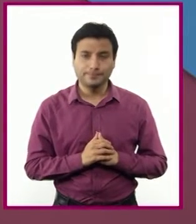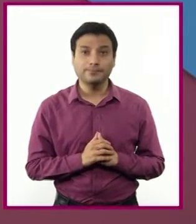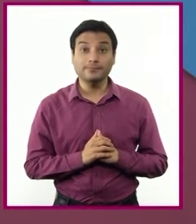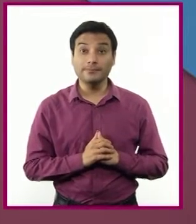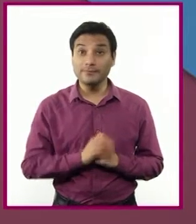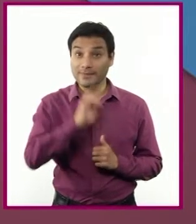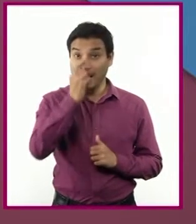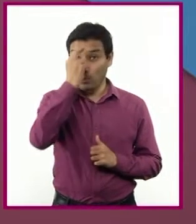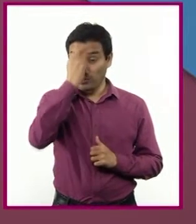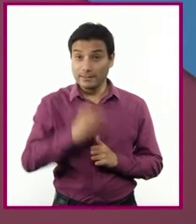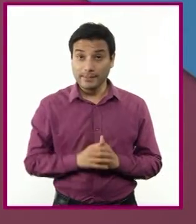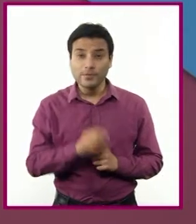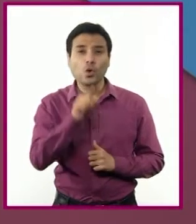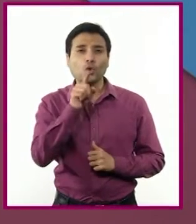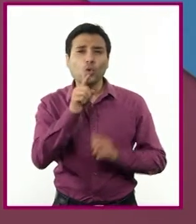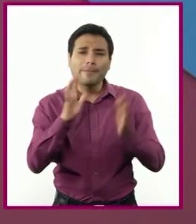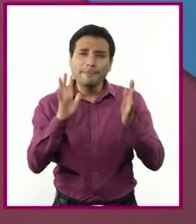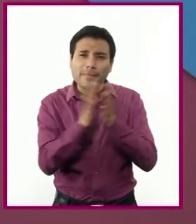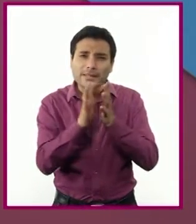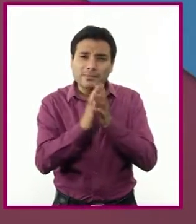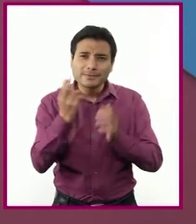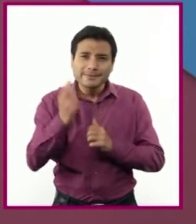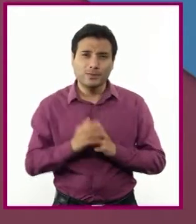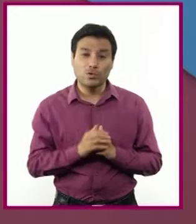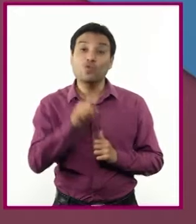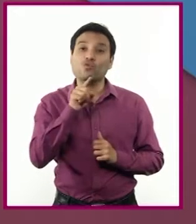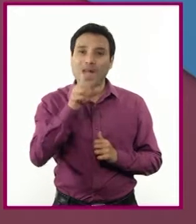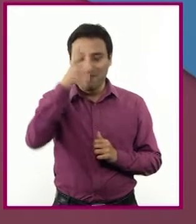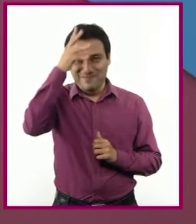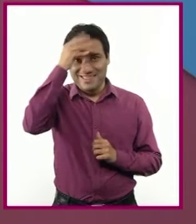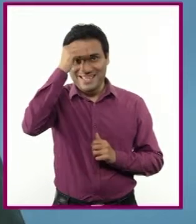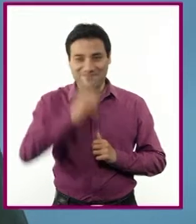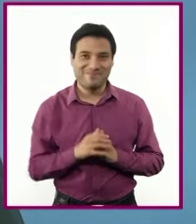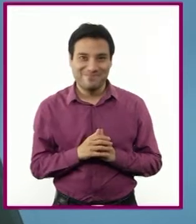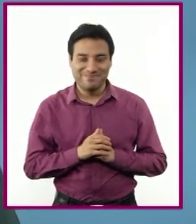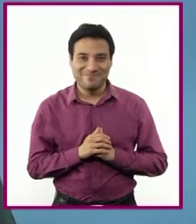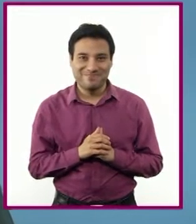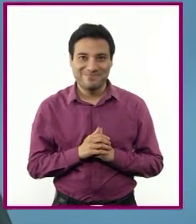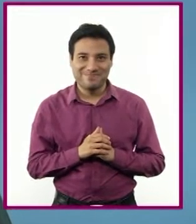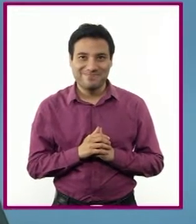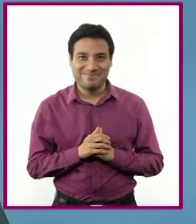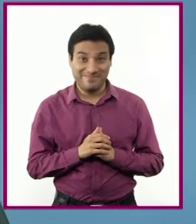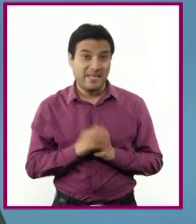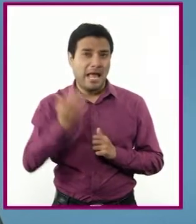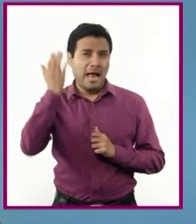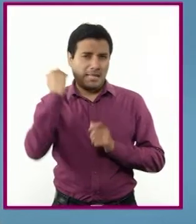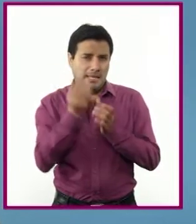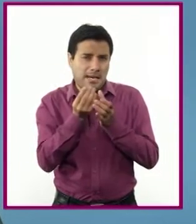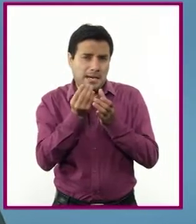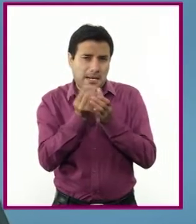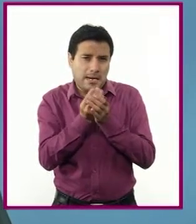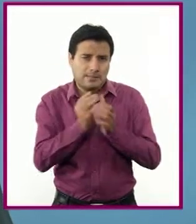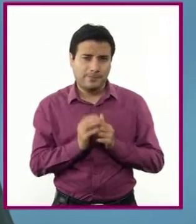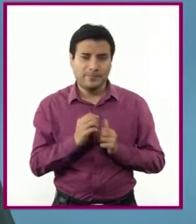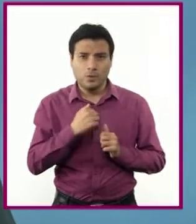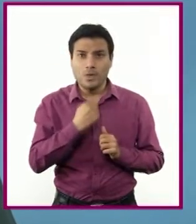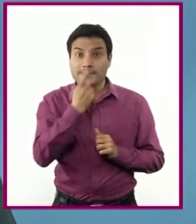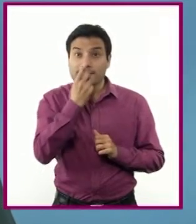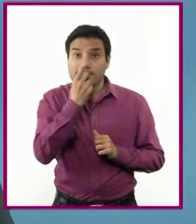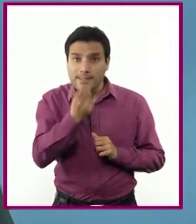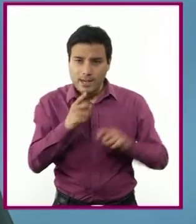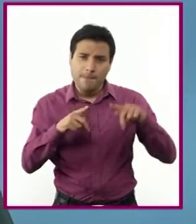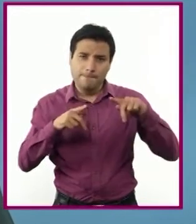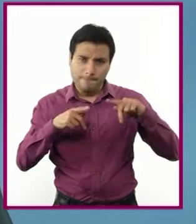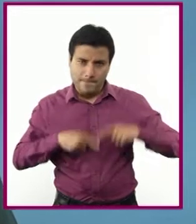su participación es muy importante para que juntos podamos aprender. La sesión anterior conocimos que la población